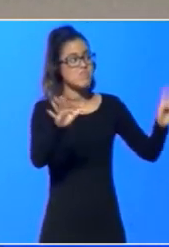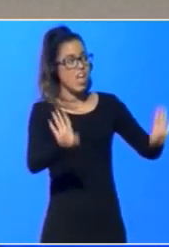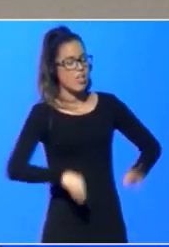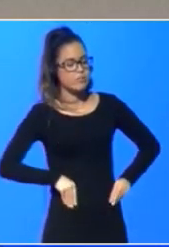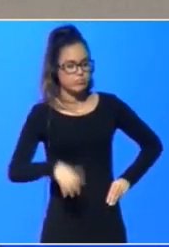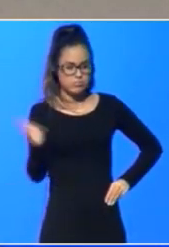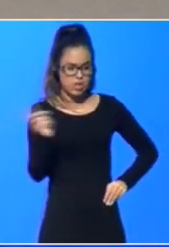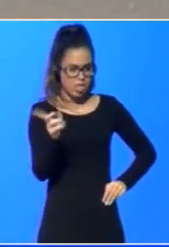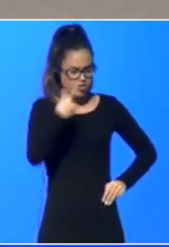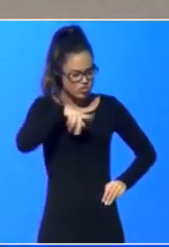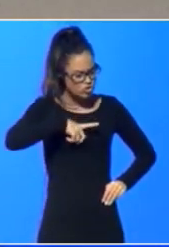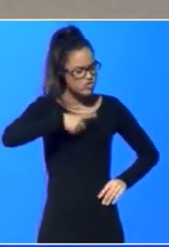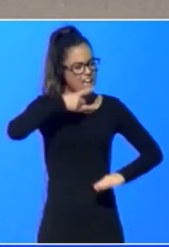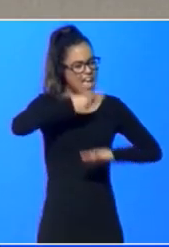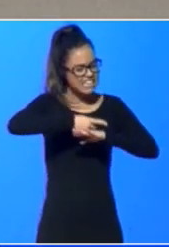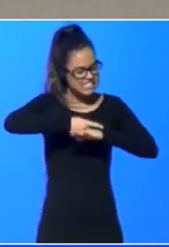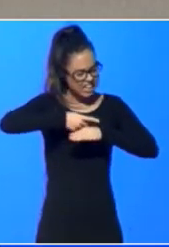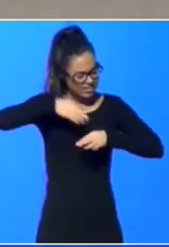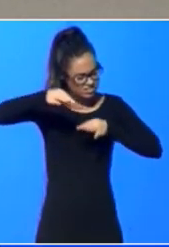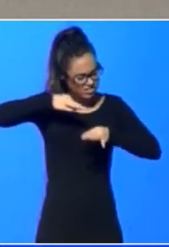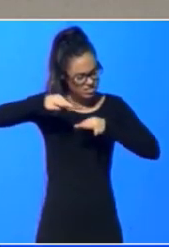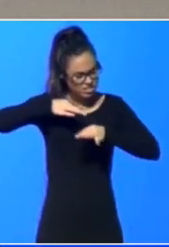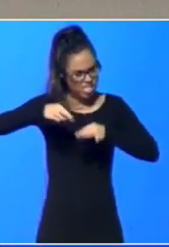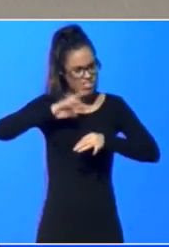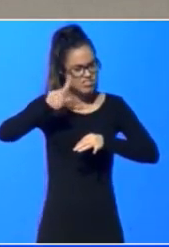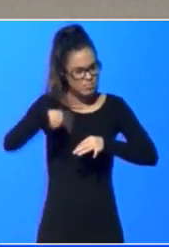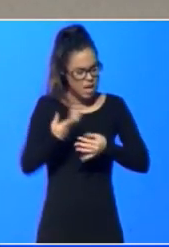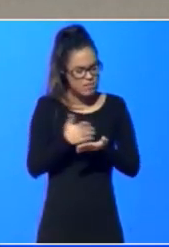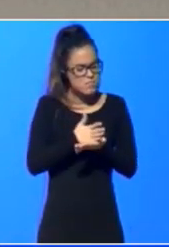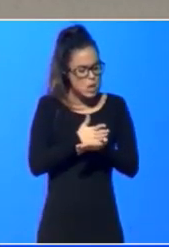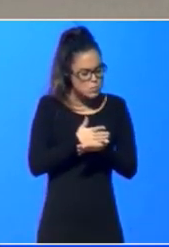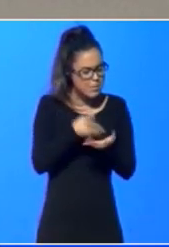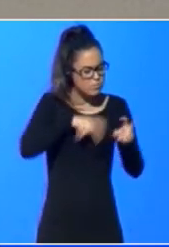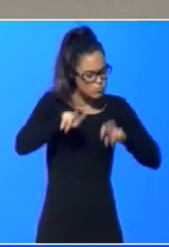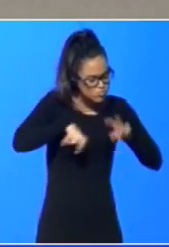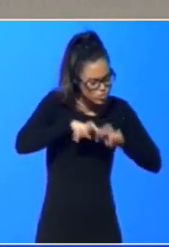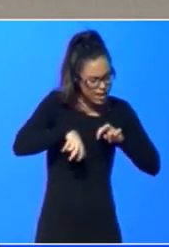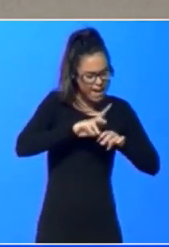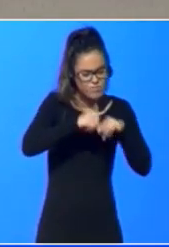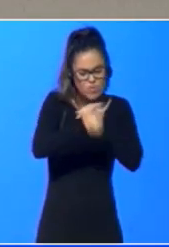tenemos que ser exigentes en los medios y en las formas de hacer con ellos y con ellas.